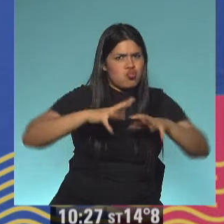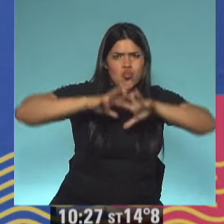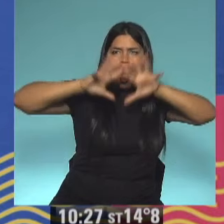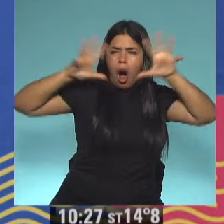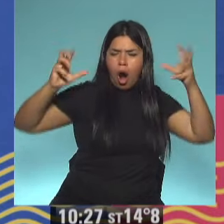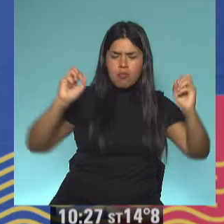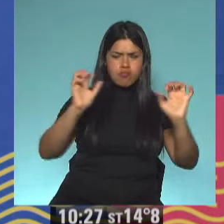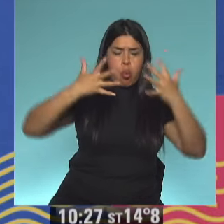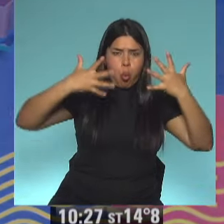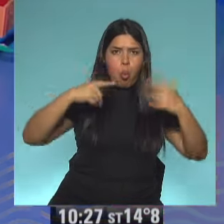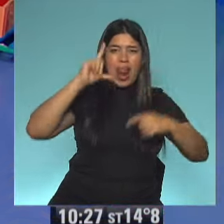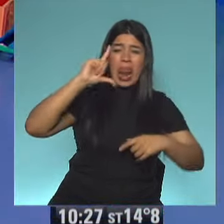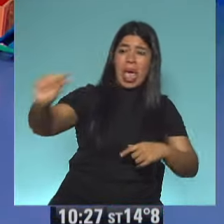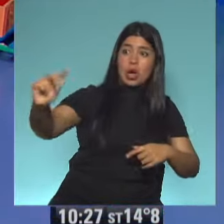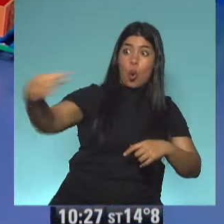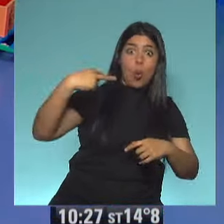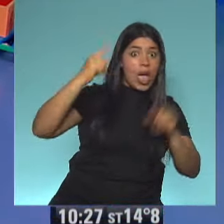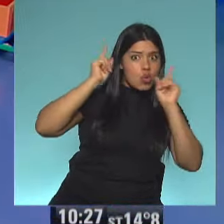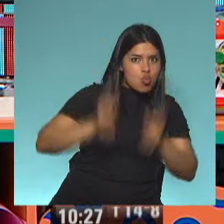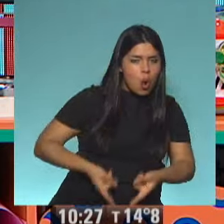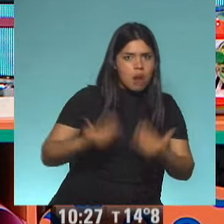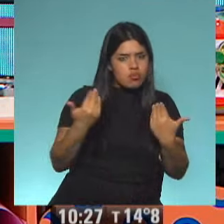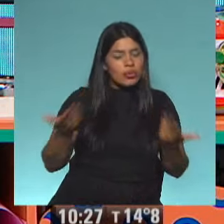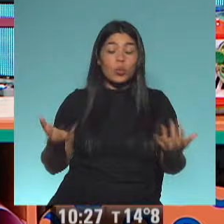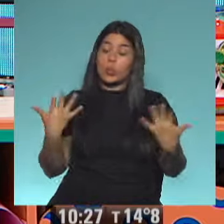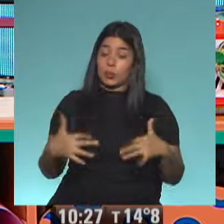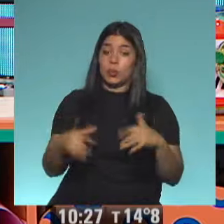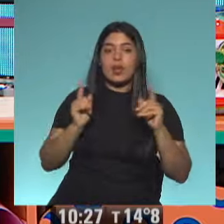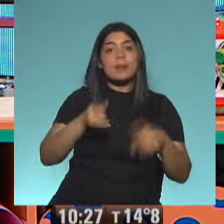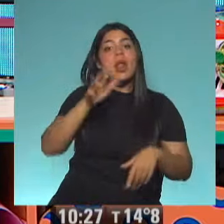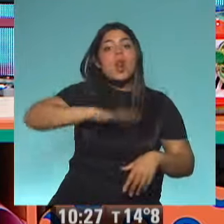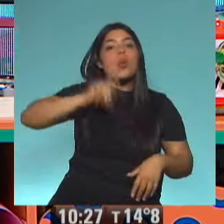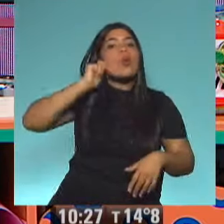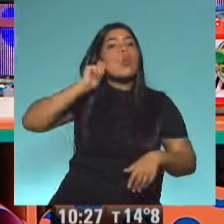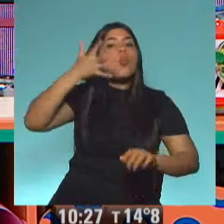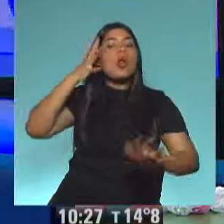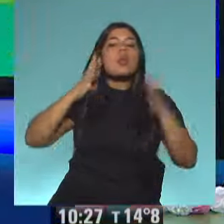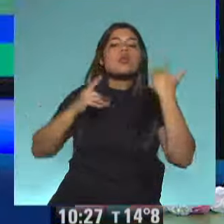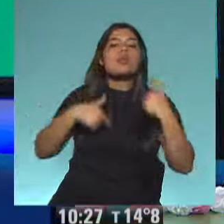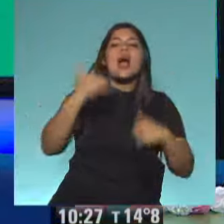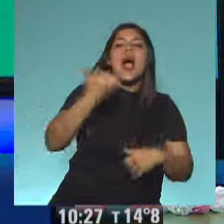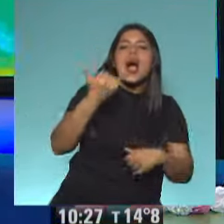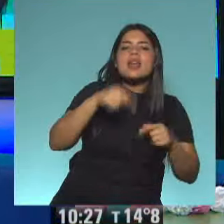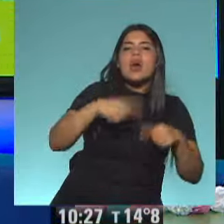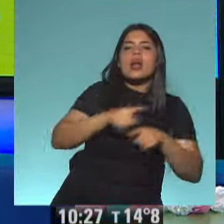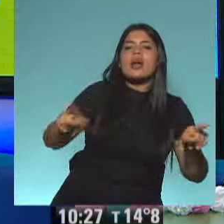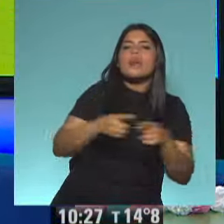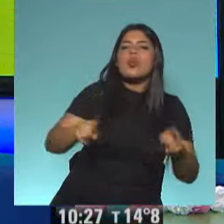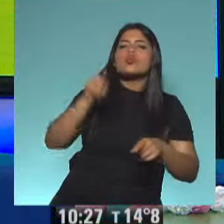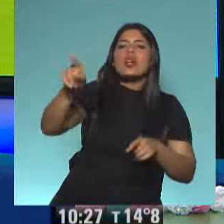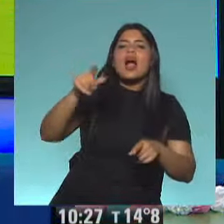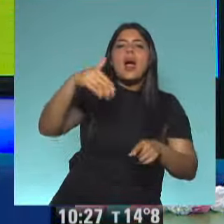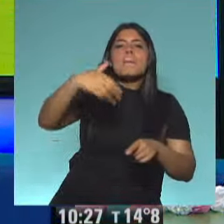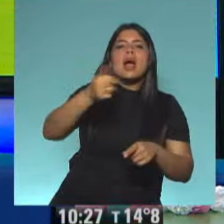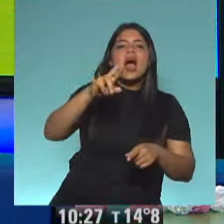acá, mirá. En el carnaval de Gualeguaychú, además, se premia... Estamos escuchando ahora Mari Mari, que es una comparsa de Gualeguaychú.